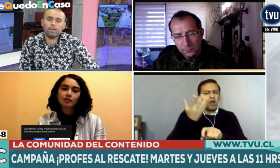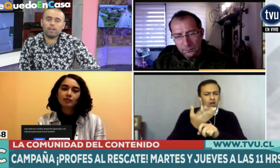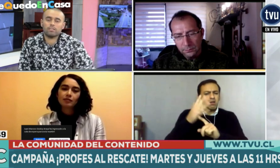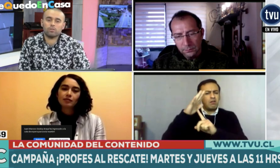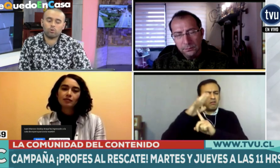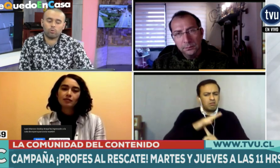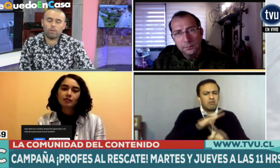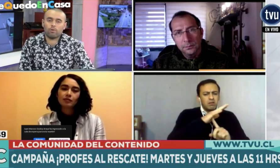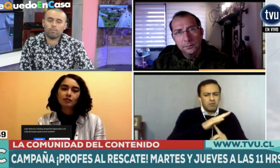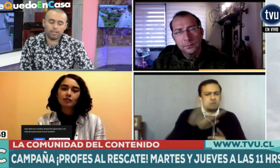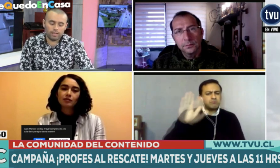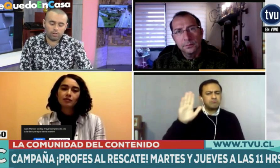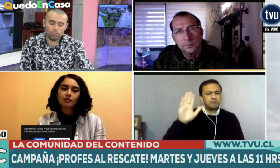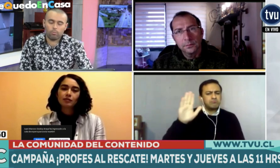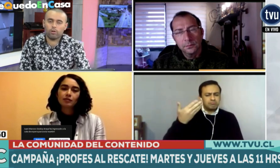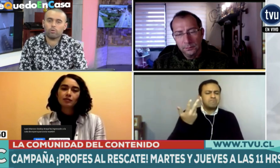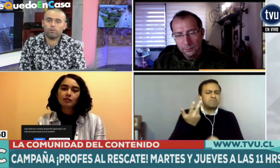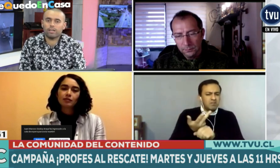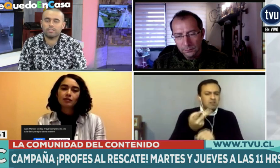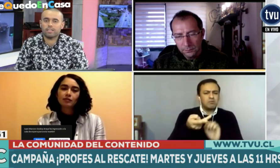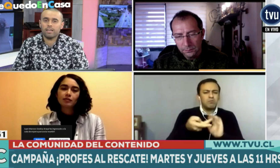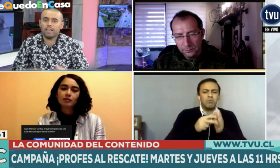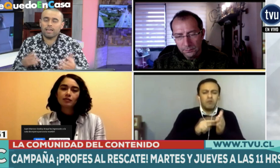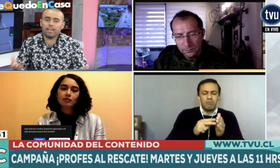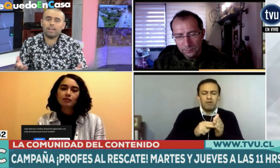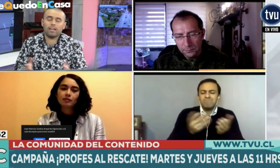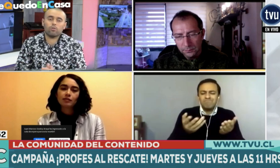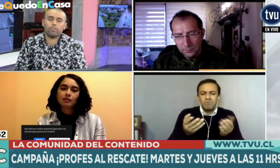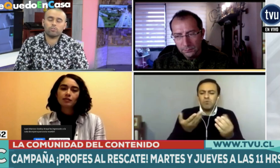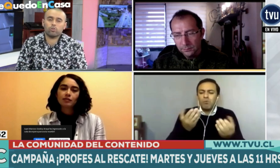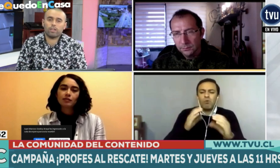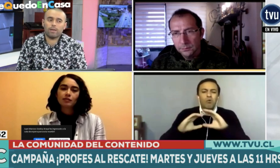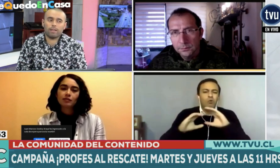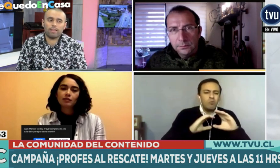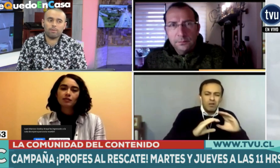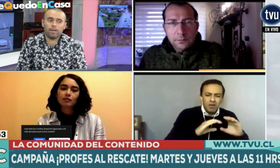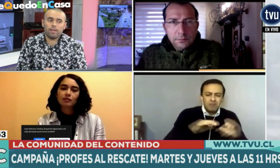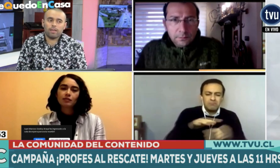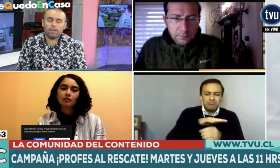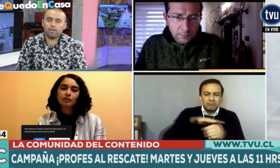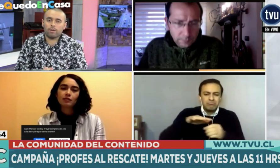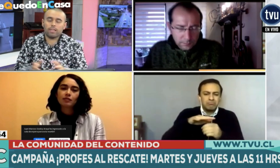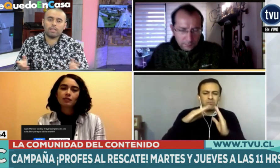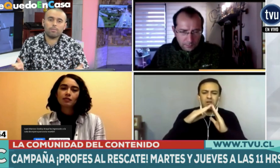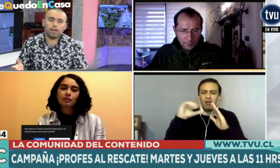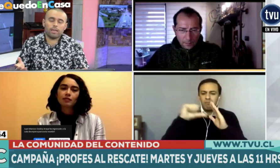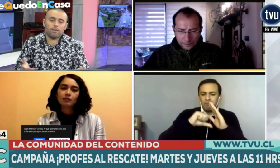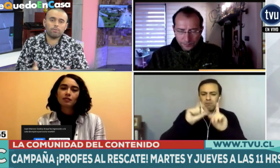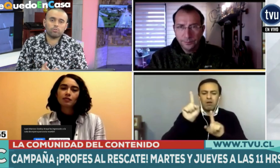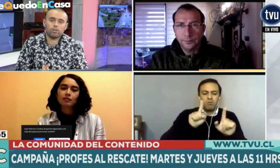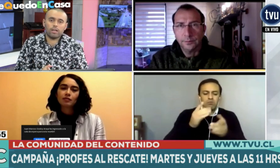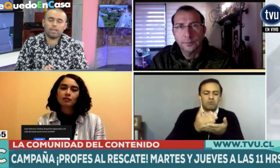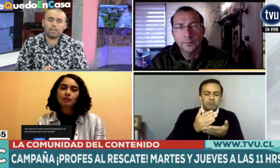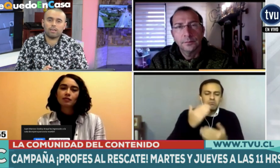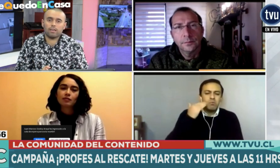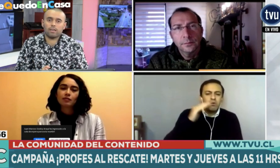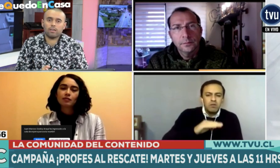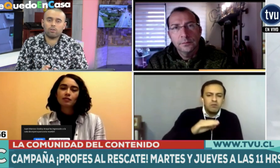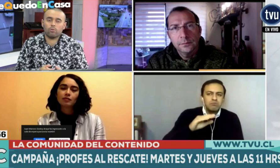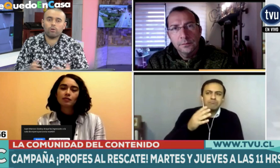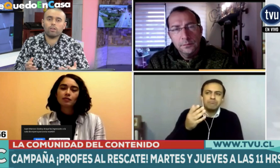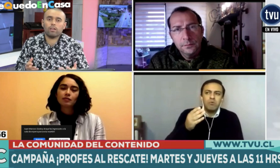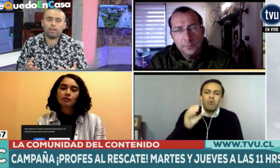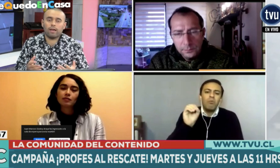esto también ha sido una problemática, el cómo poder comunicarse en el contexto de la pandemia. Imagínate para aquellas personas que